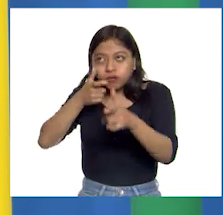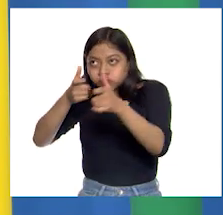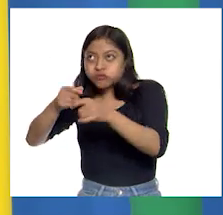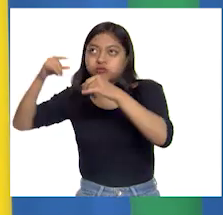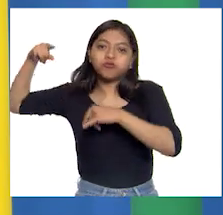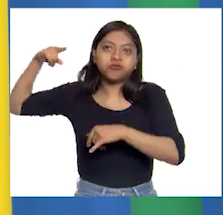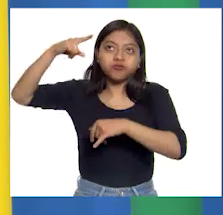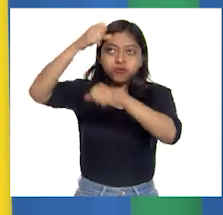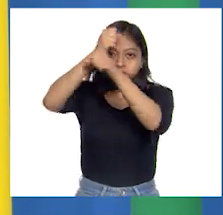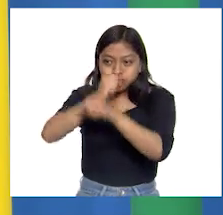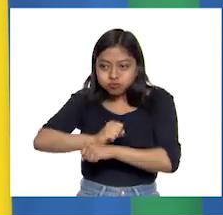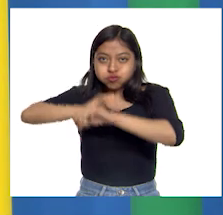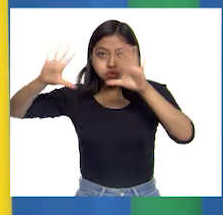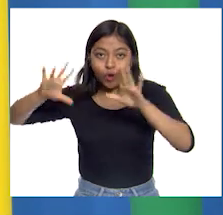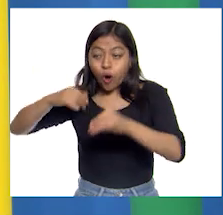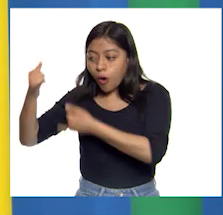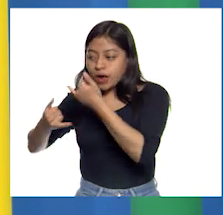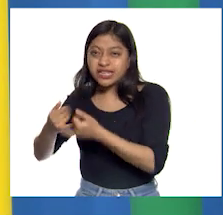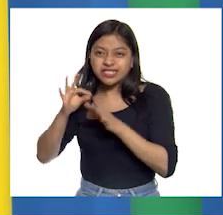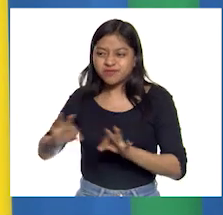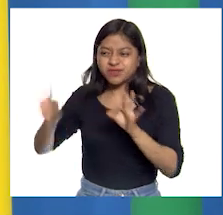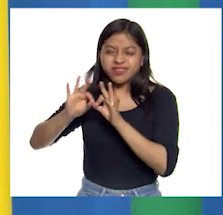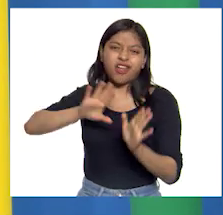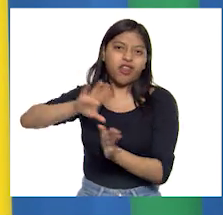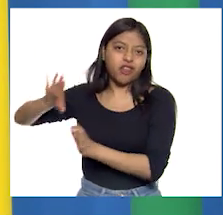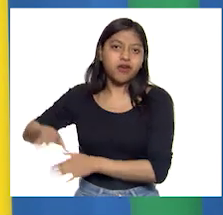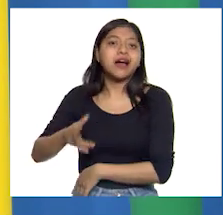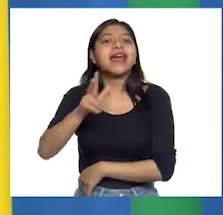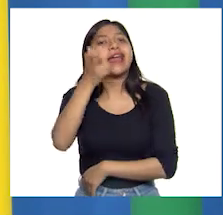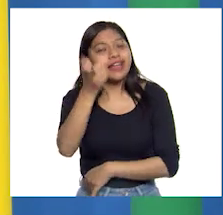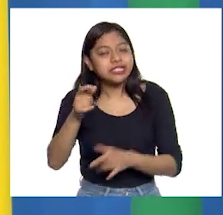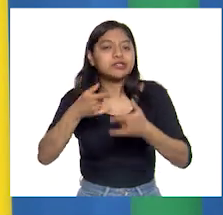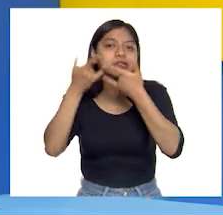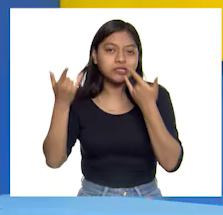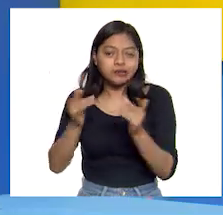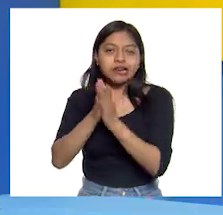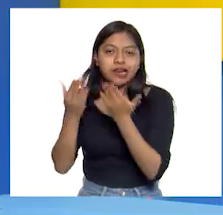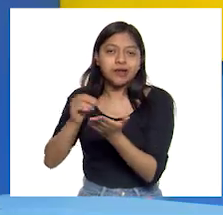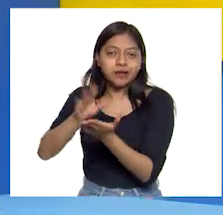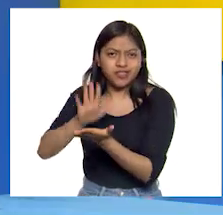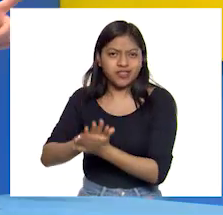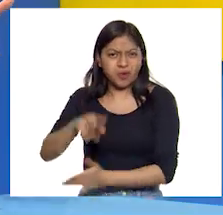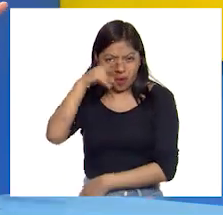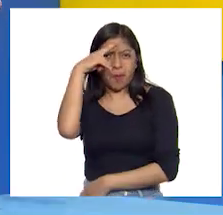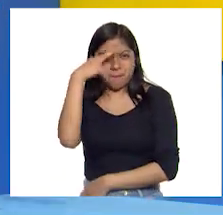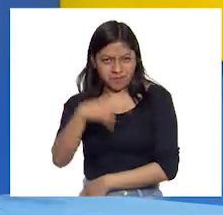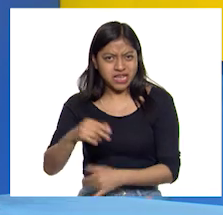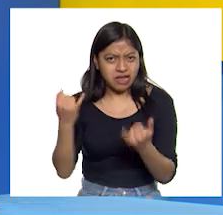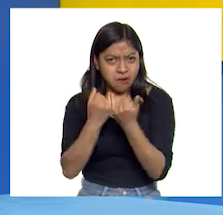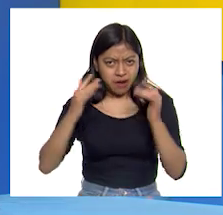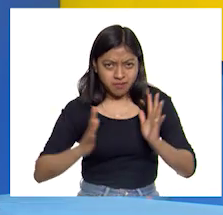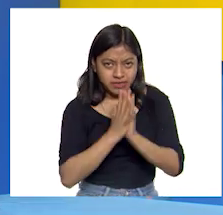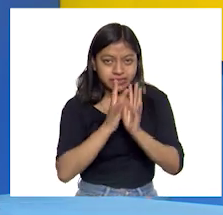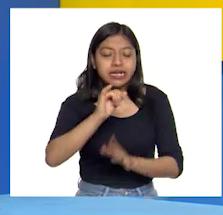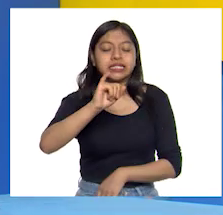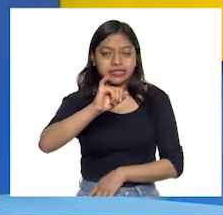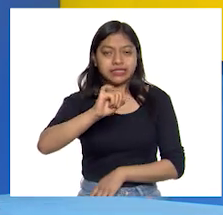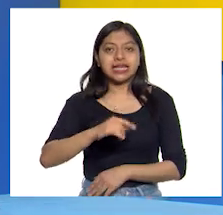de niñas o niños. Oye, maestra, ¿y en este conflicto México participó? Sí, aunque no desde el principio, sino